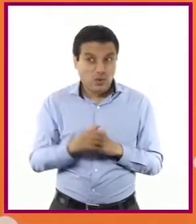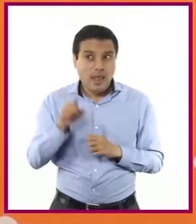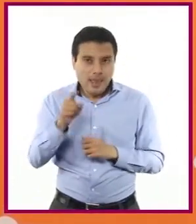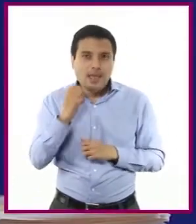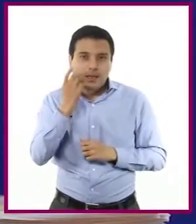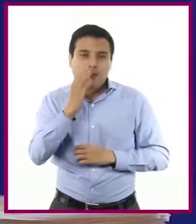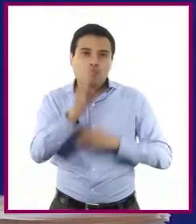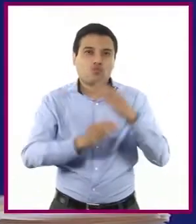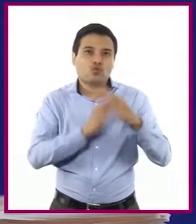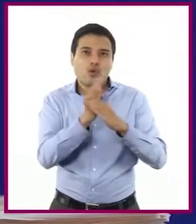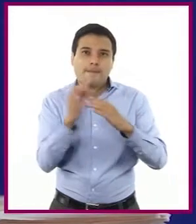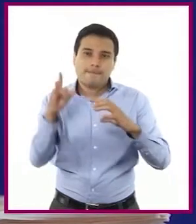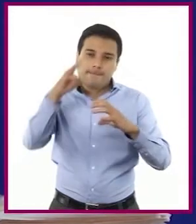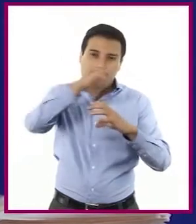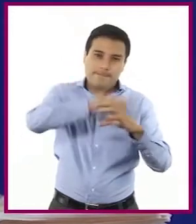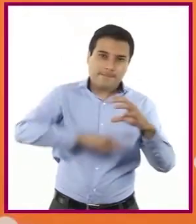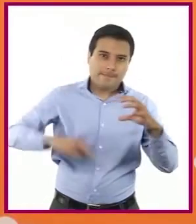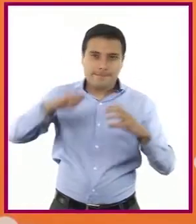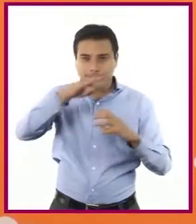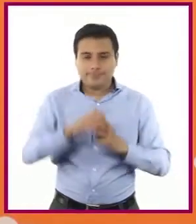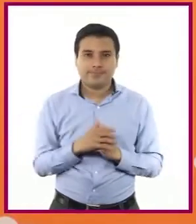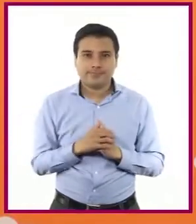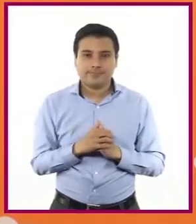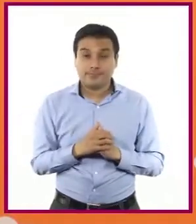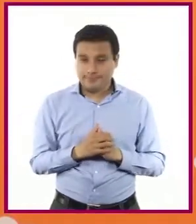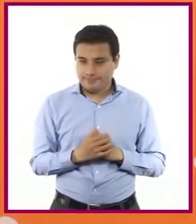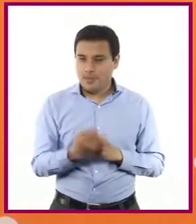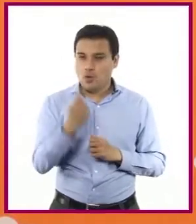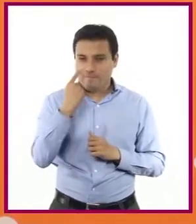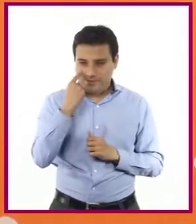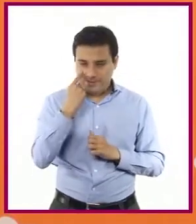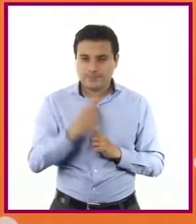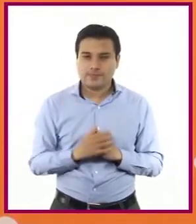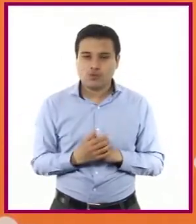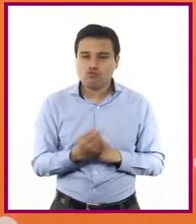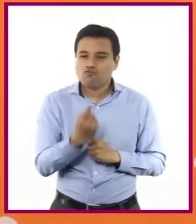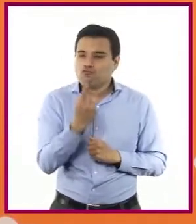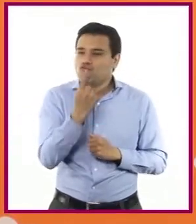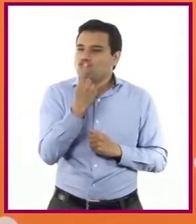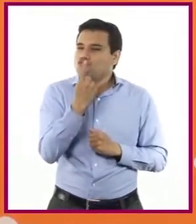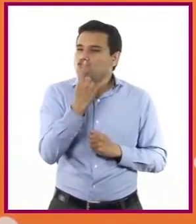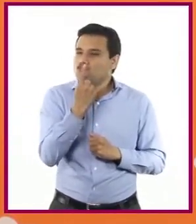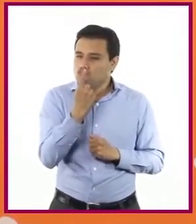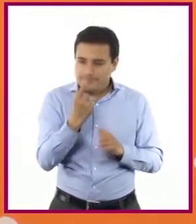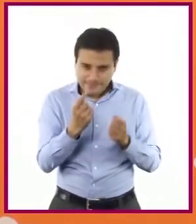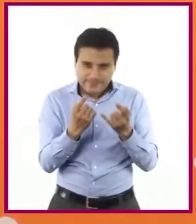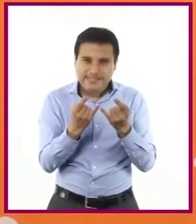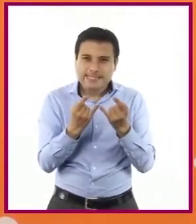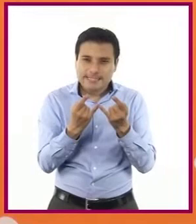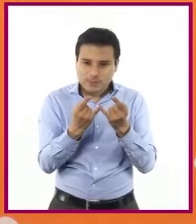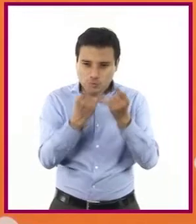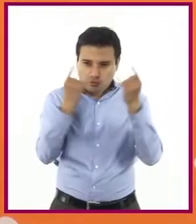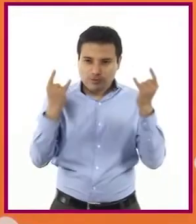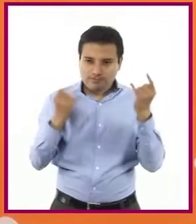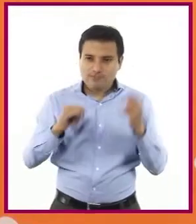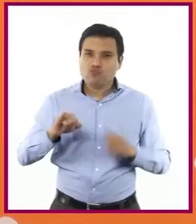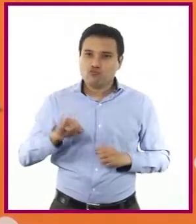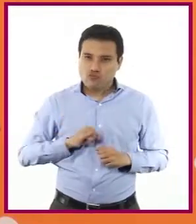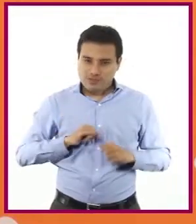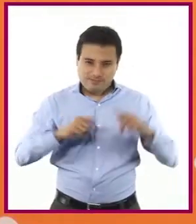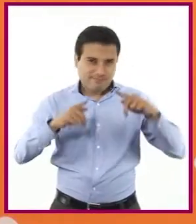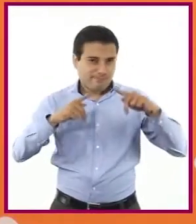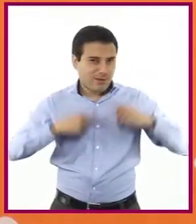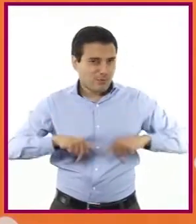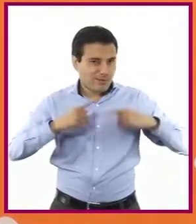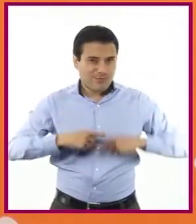vuelta al mundo. Pero hay un episodio casi desconocido que puede resultar